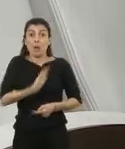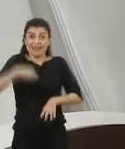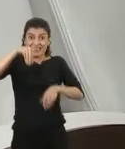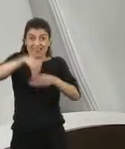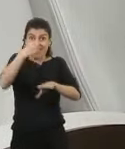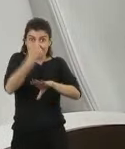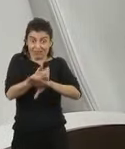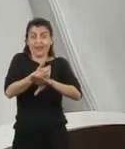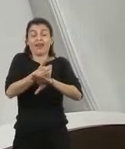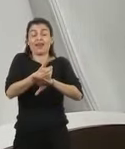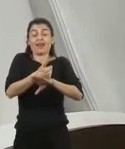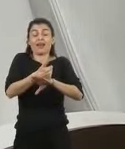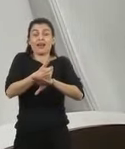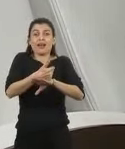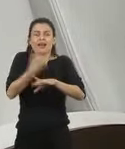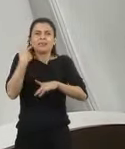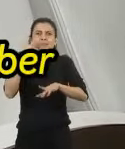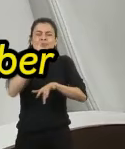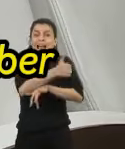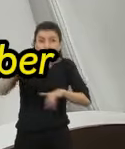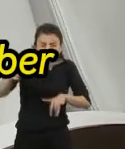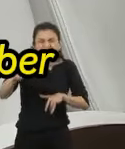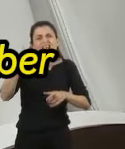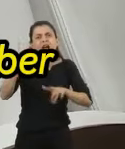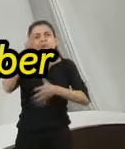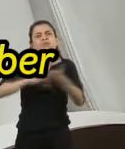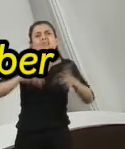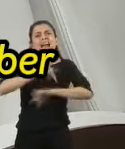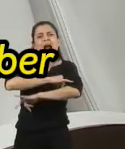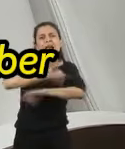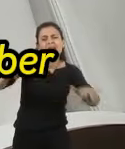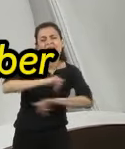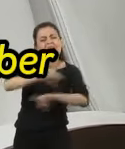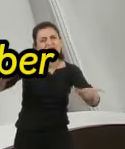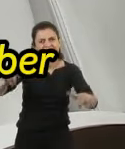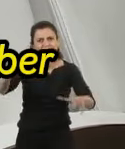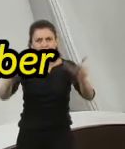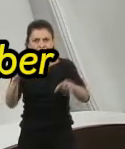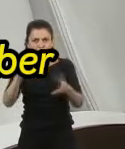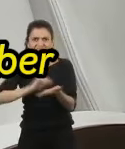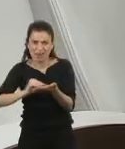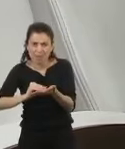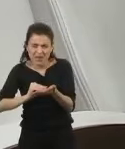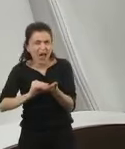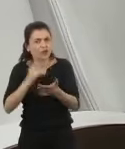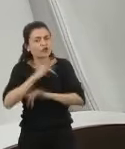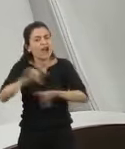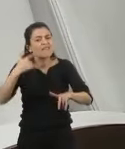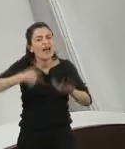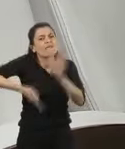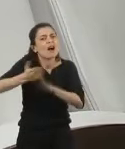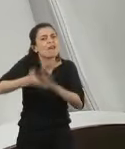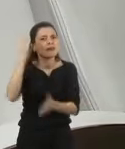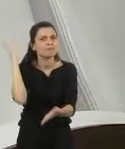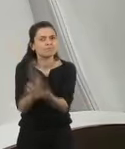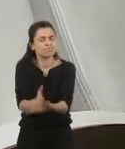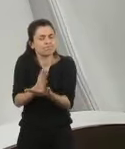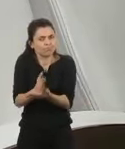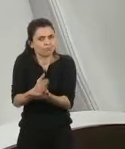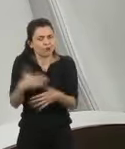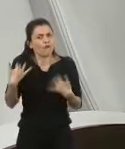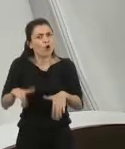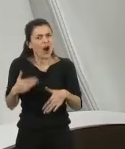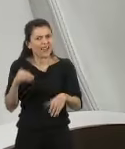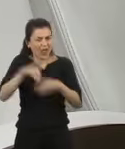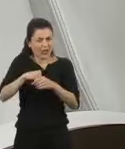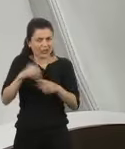brindó una carta a los trabajadores en la que les advierte o les señala que I va a haber medidas duras dentro de esas medidas